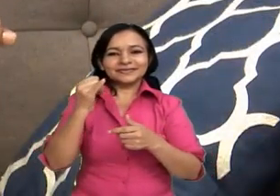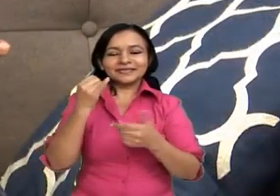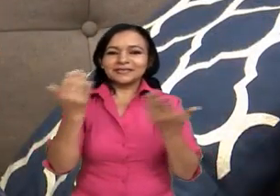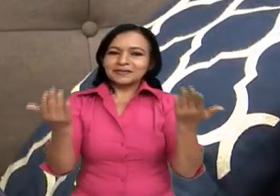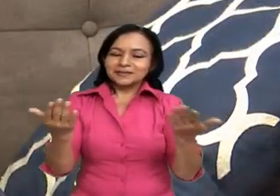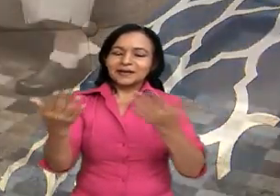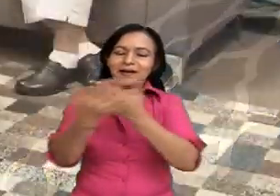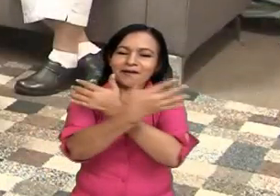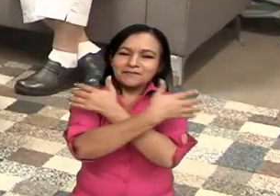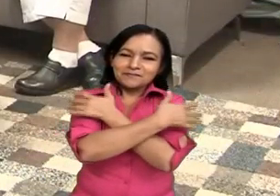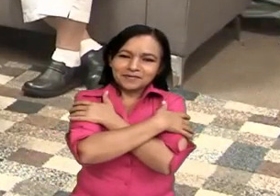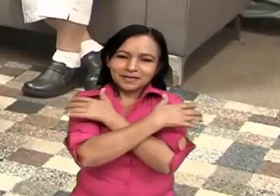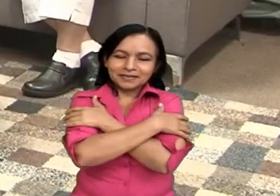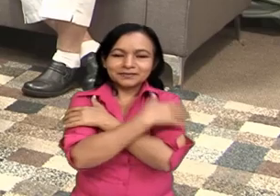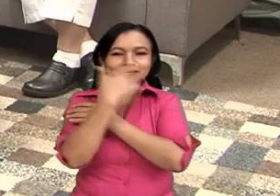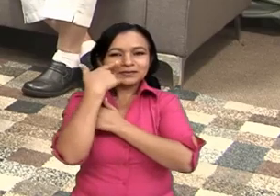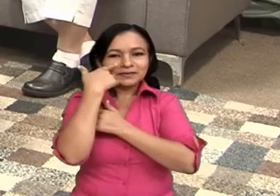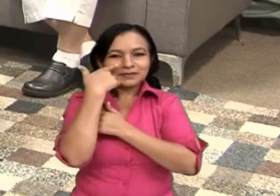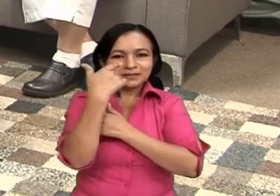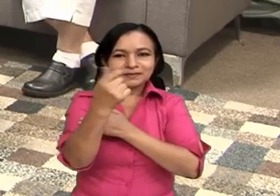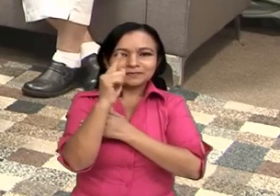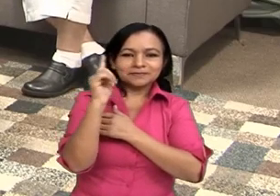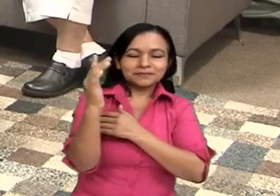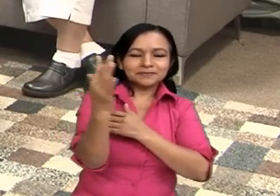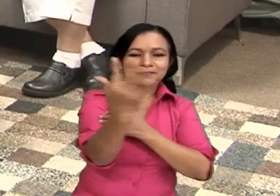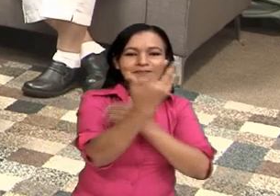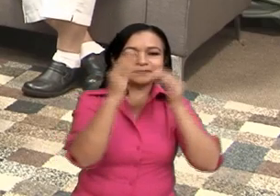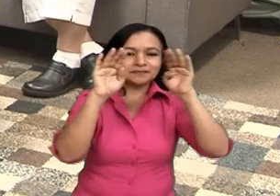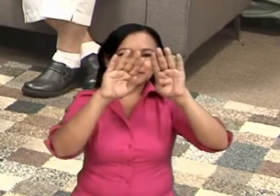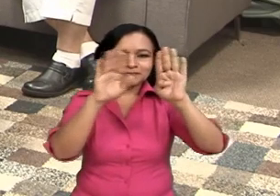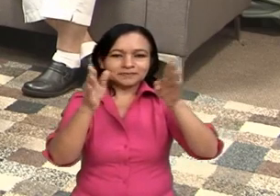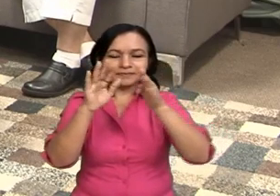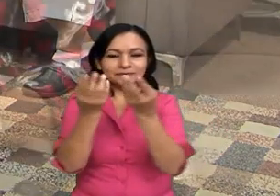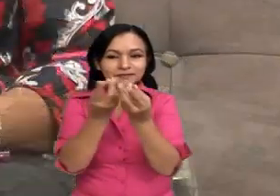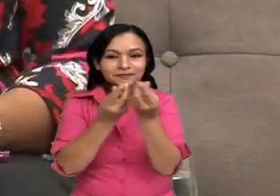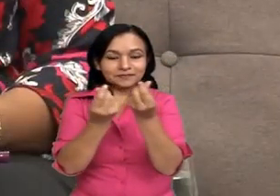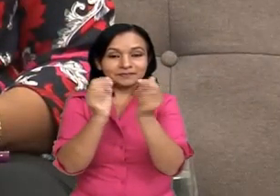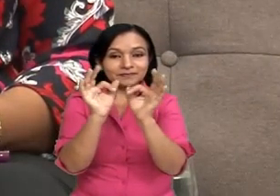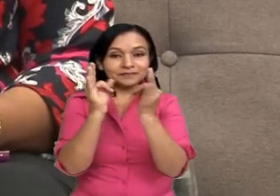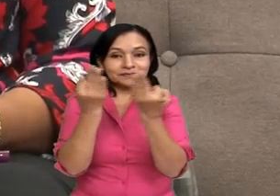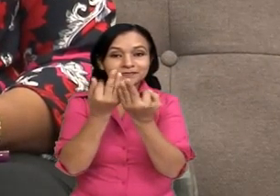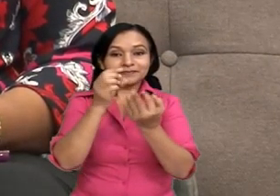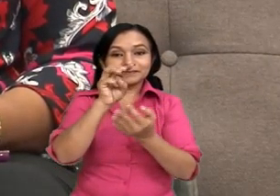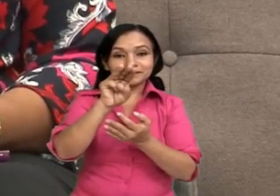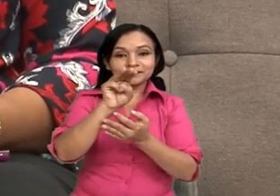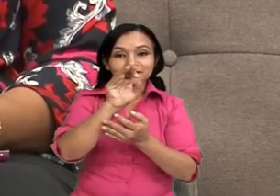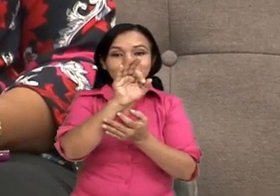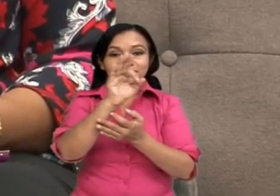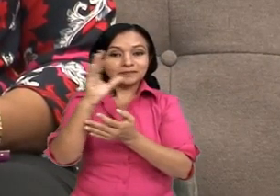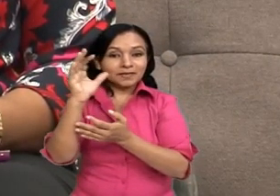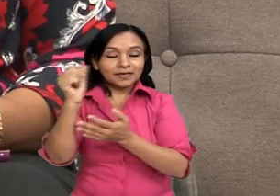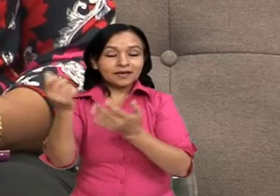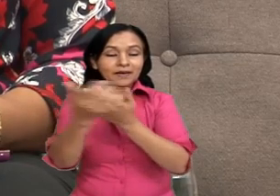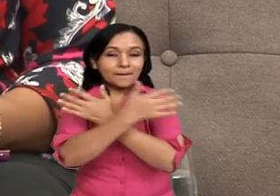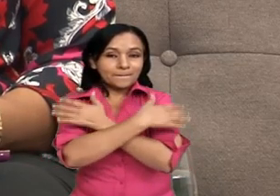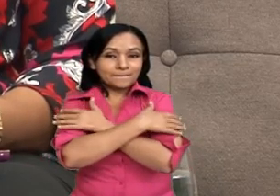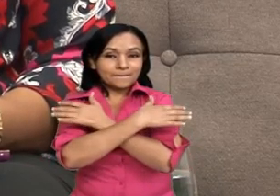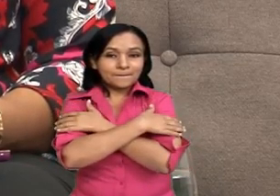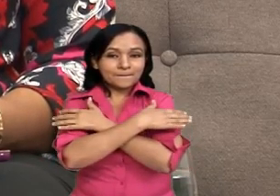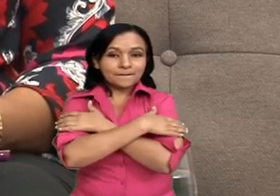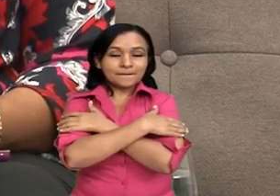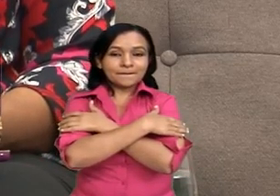nuestro abrazo, nuestro reconocimiento a todas las mujeres de la economía familiar, y también nuestro abrazo y nuestro reconocimiento